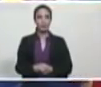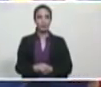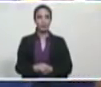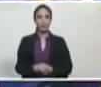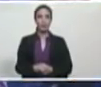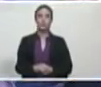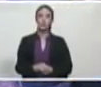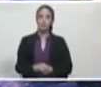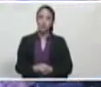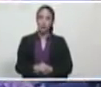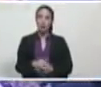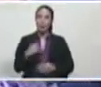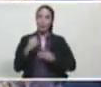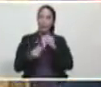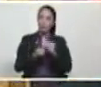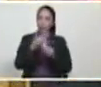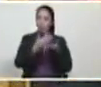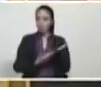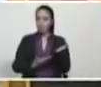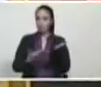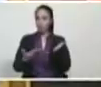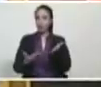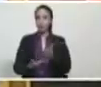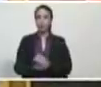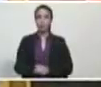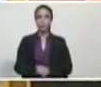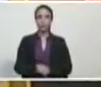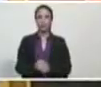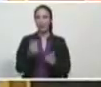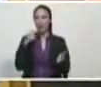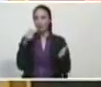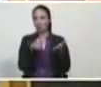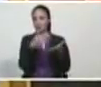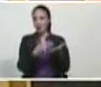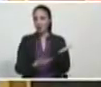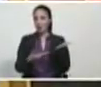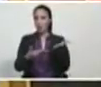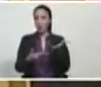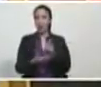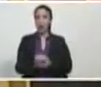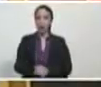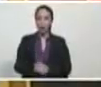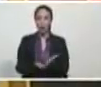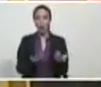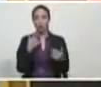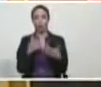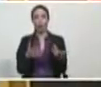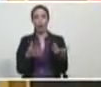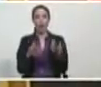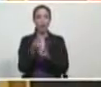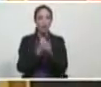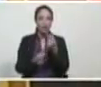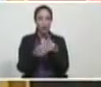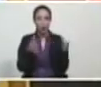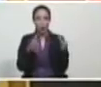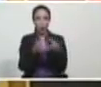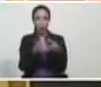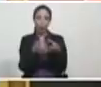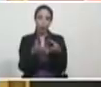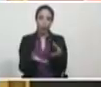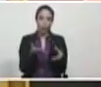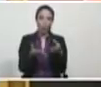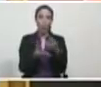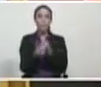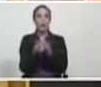Voy a proceder a crear un fondo especial rotatorio para el